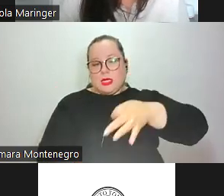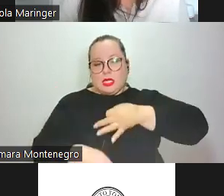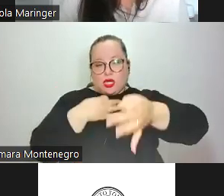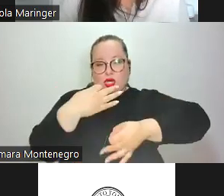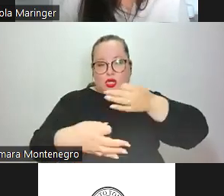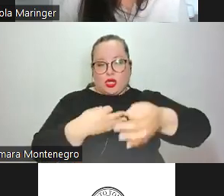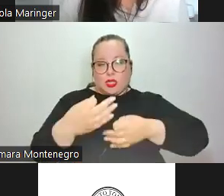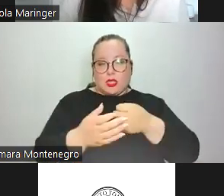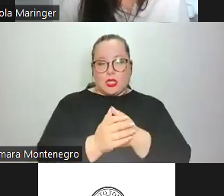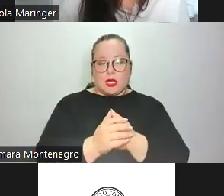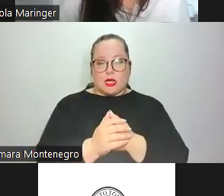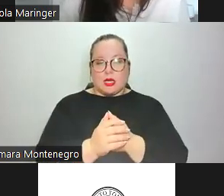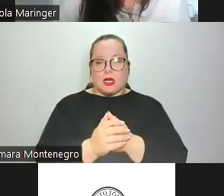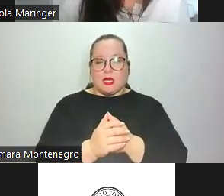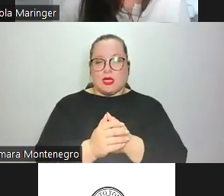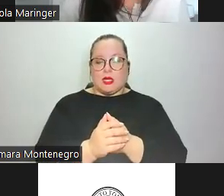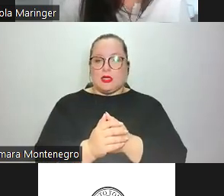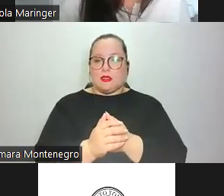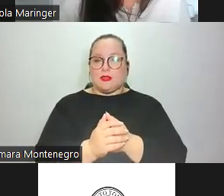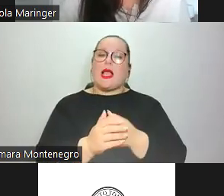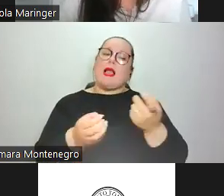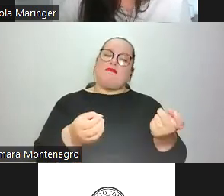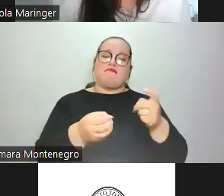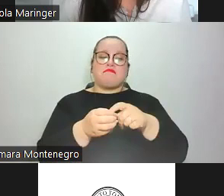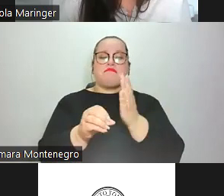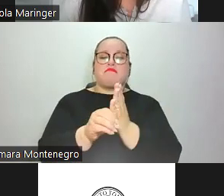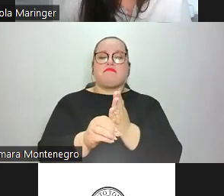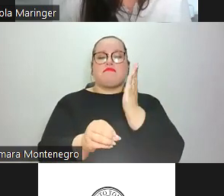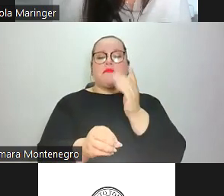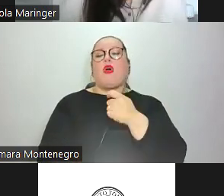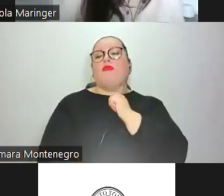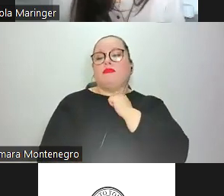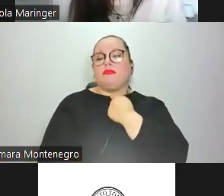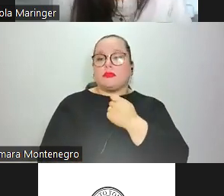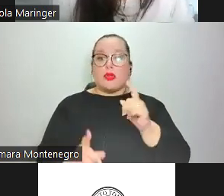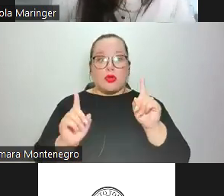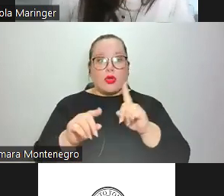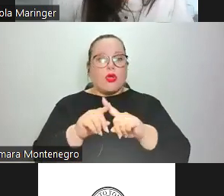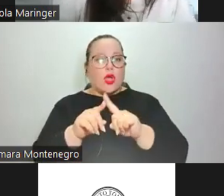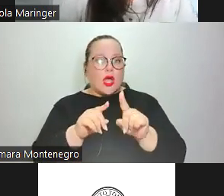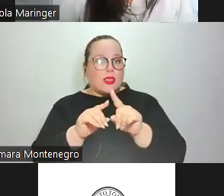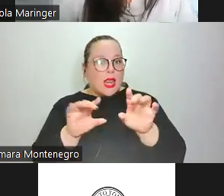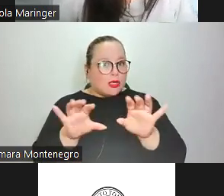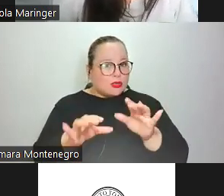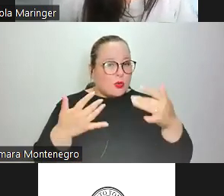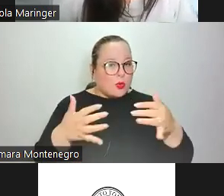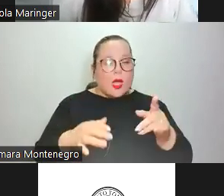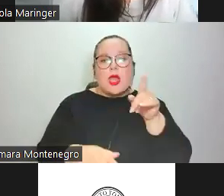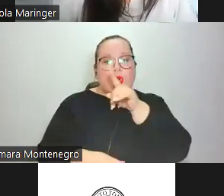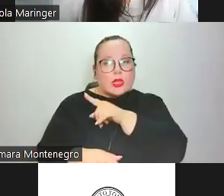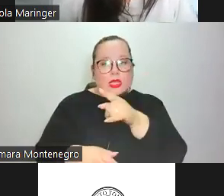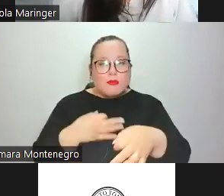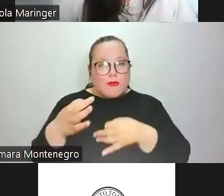podemos hacer que se integre con su audio a la conversación. Oye, Paola, algo que también es súper importante, que al final les vamos a